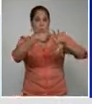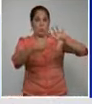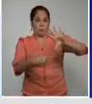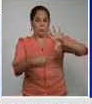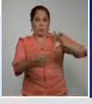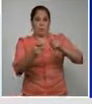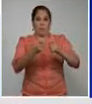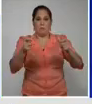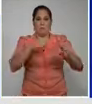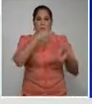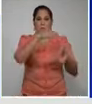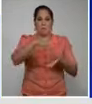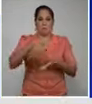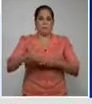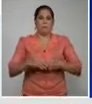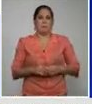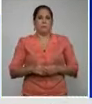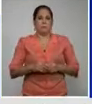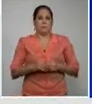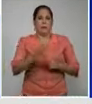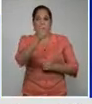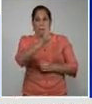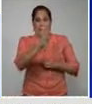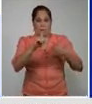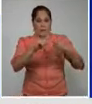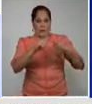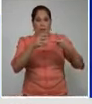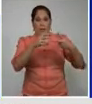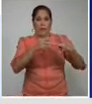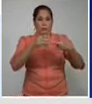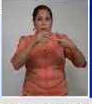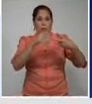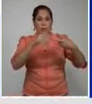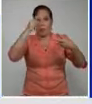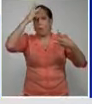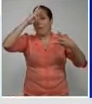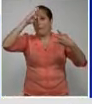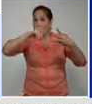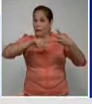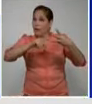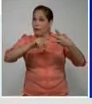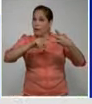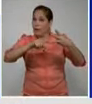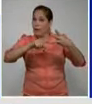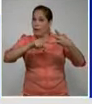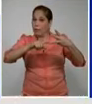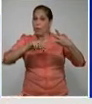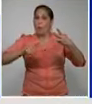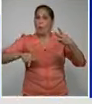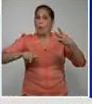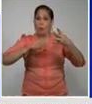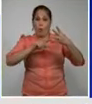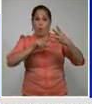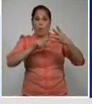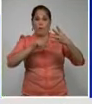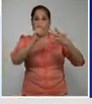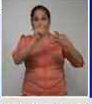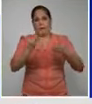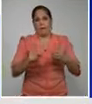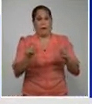número, Brasil en primer lugar, Estados Unidos, México, Polonia e Italia. En